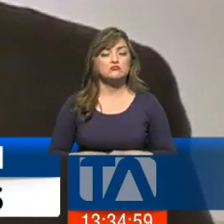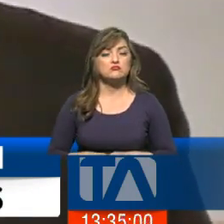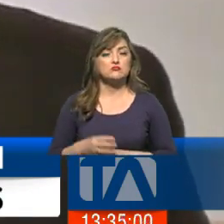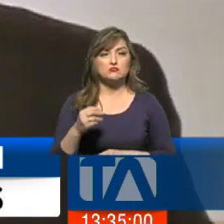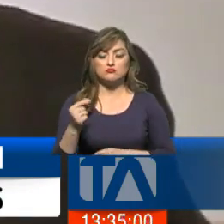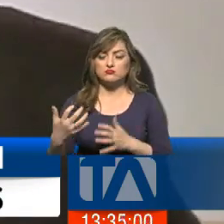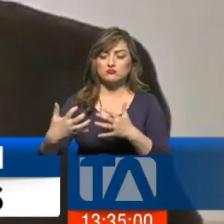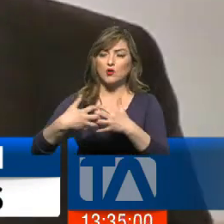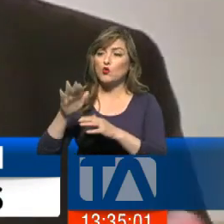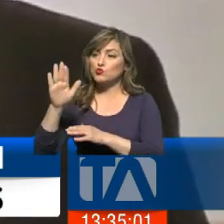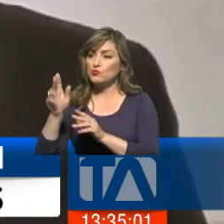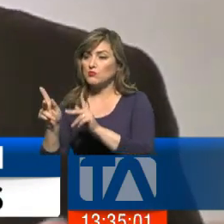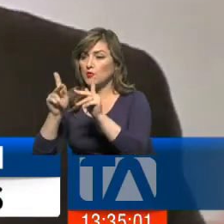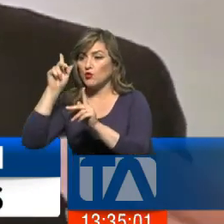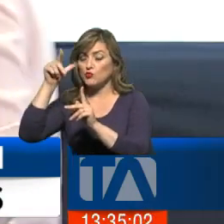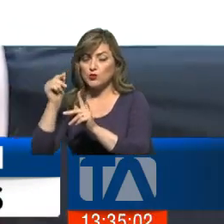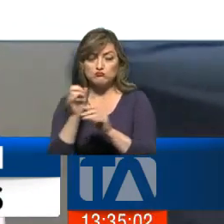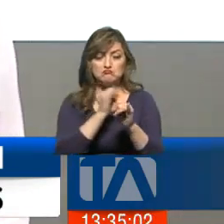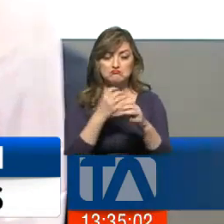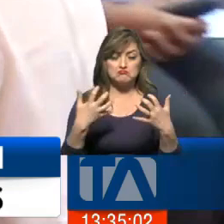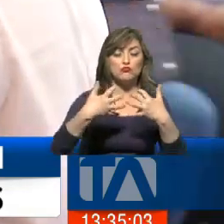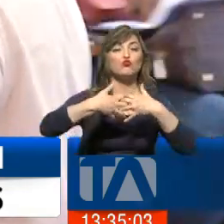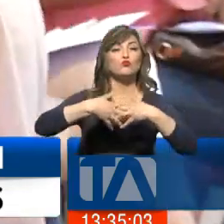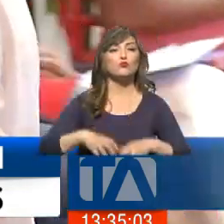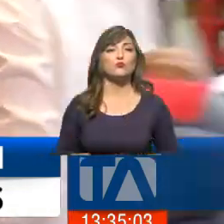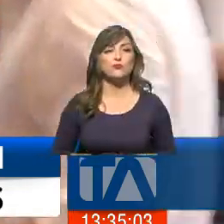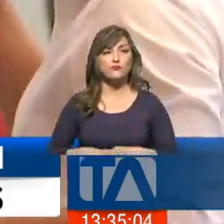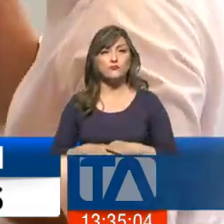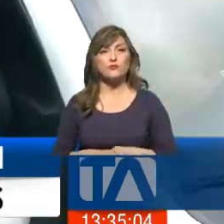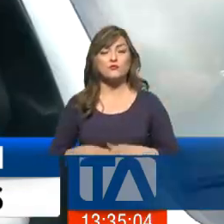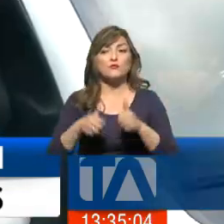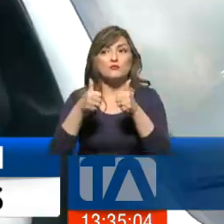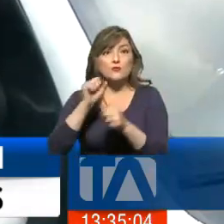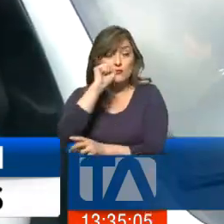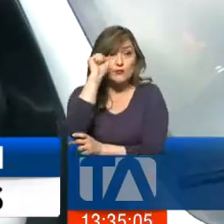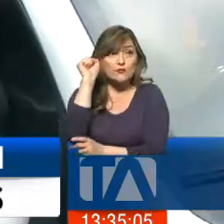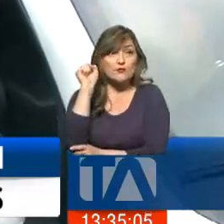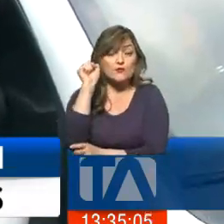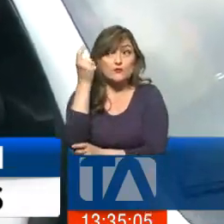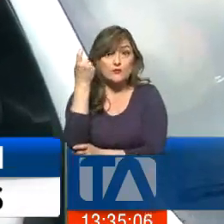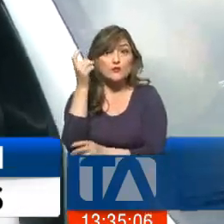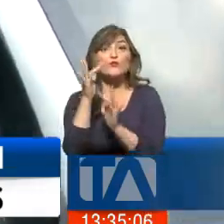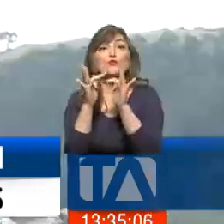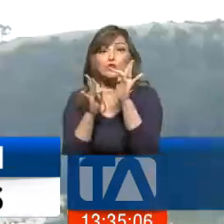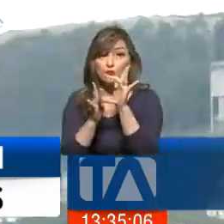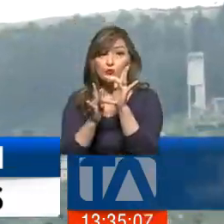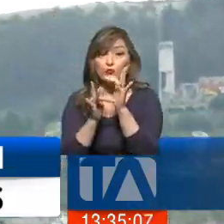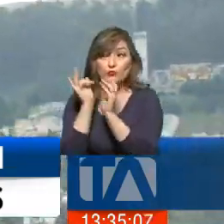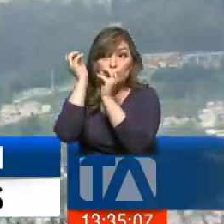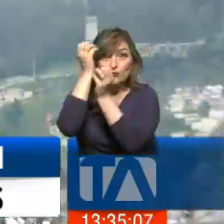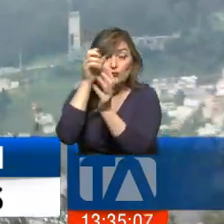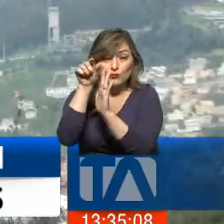puede empatar su plan de gobierno con la institucionalidad. Y cuando se conozca al candidato ganador el mismo 11 de abril, la